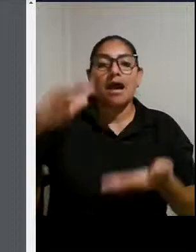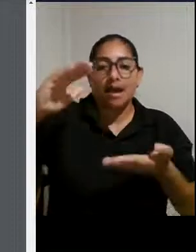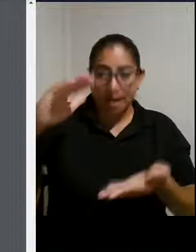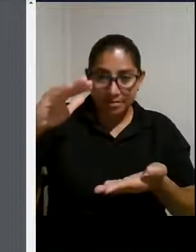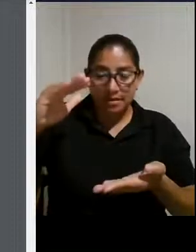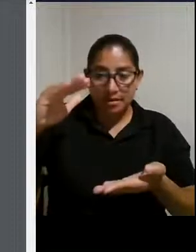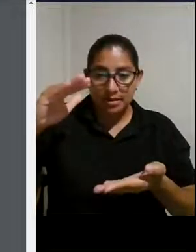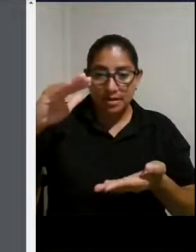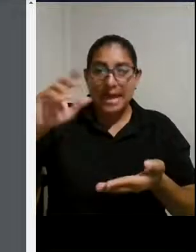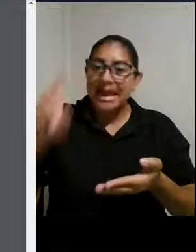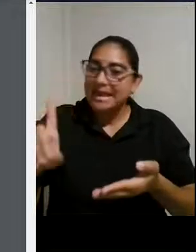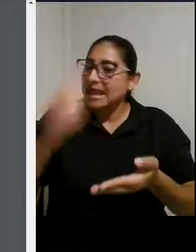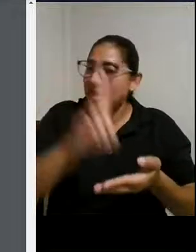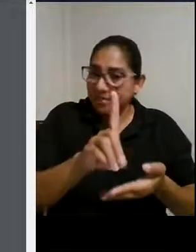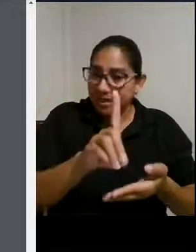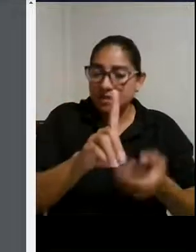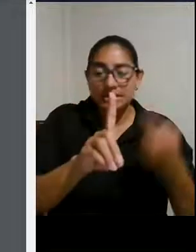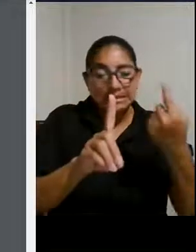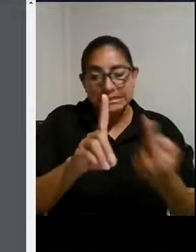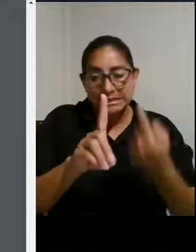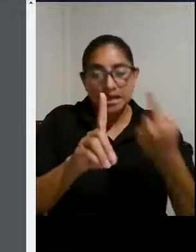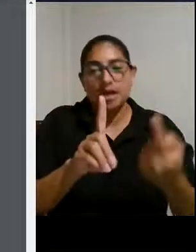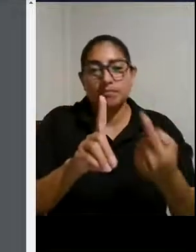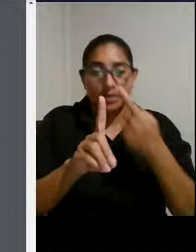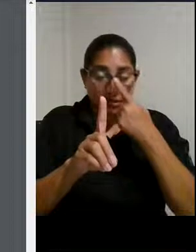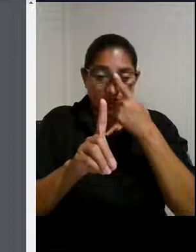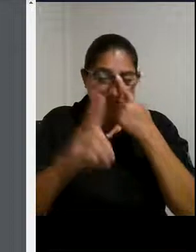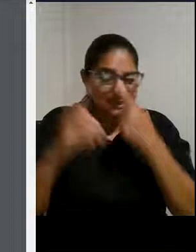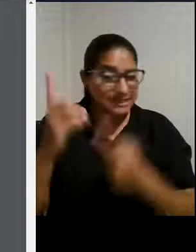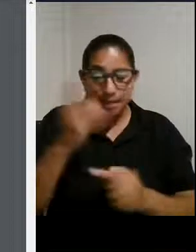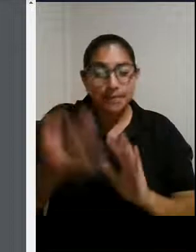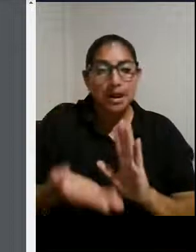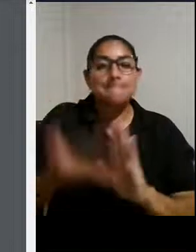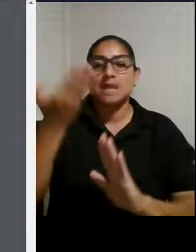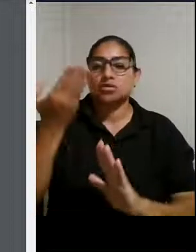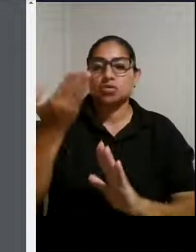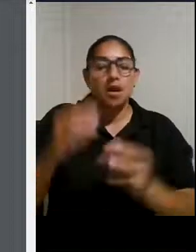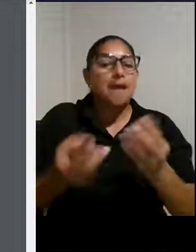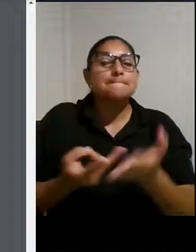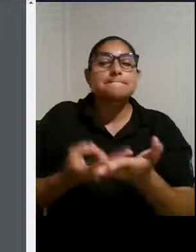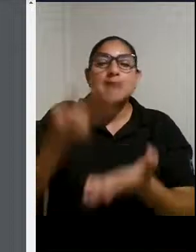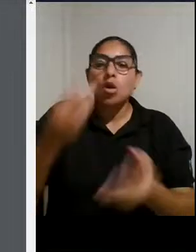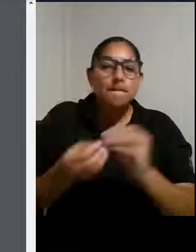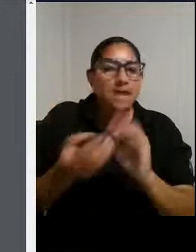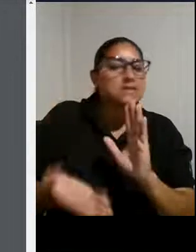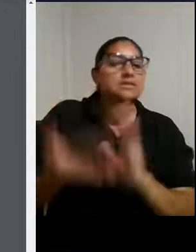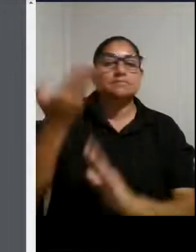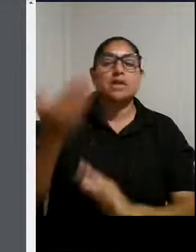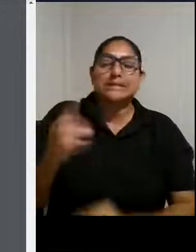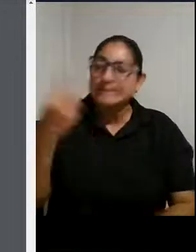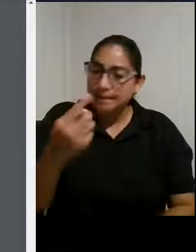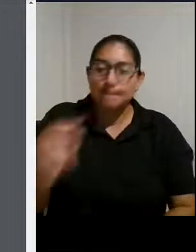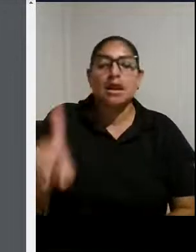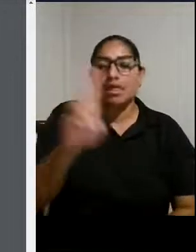Ese es el que va acá, para que no se El vayan a mayor. confundir. El mayor, correcto. El mayor,